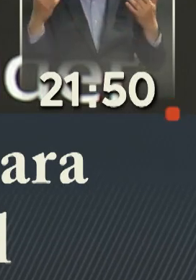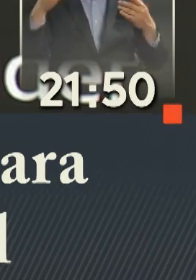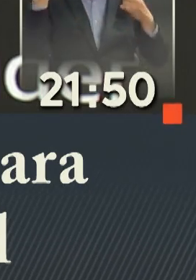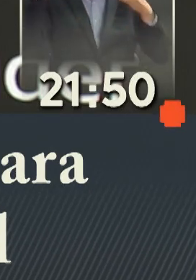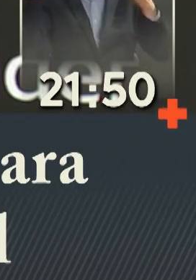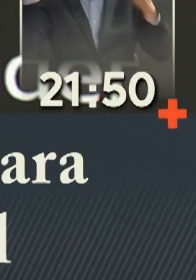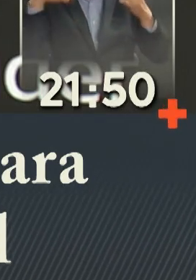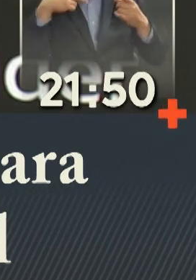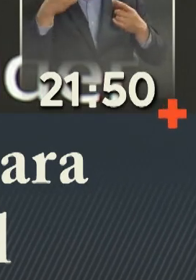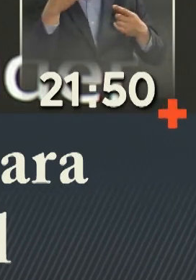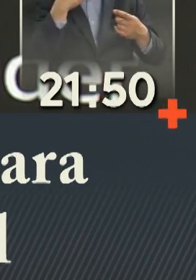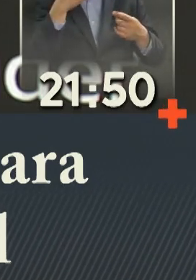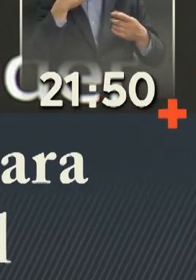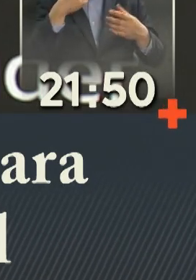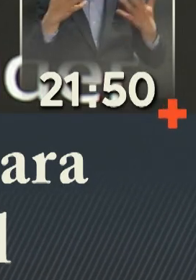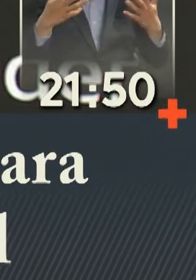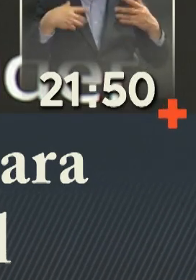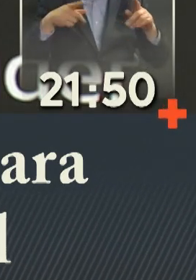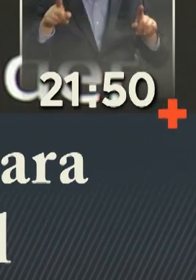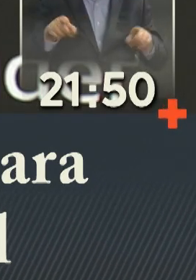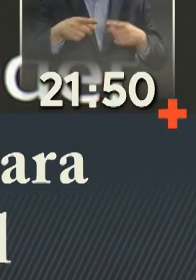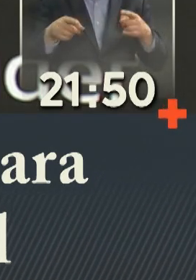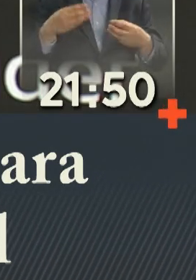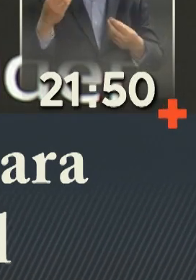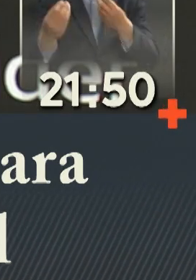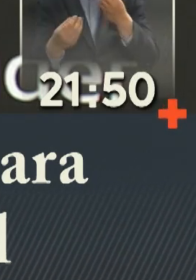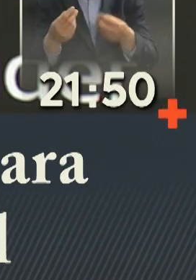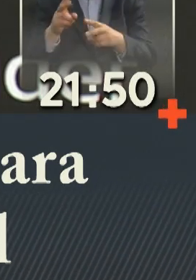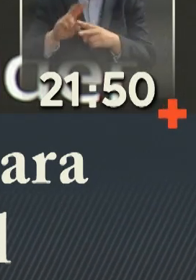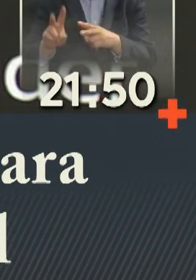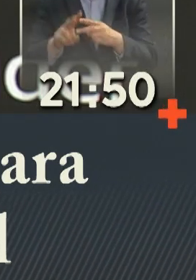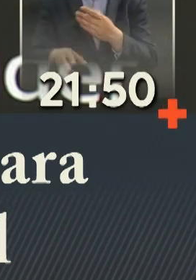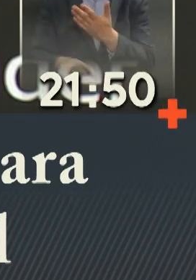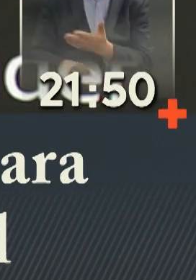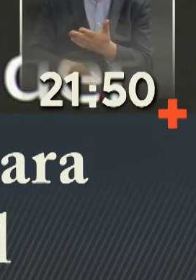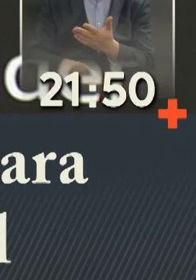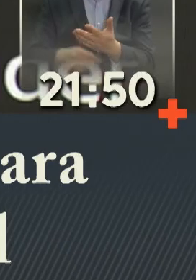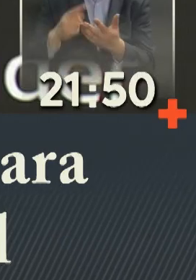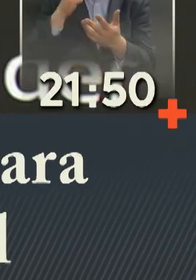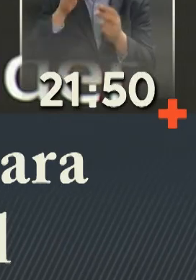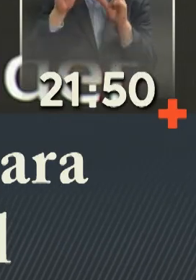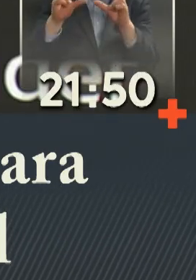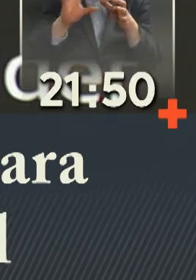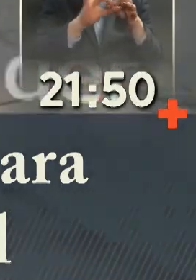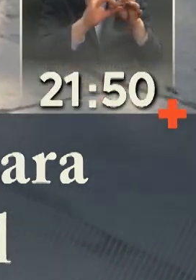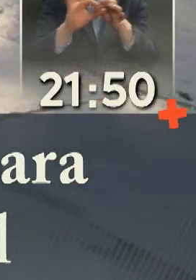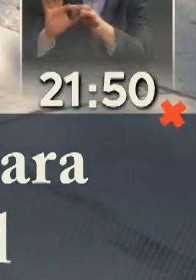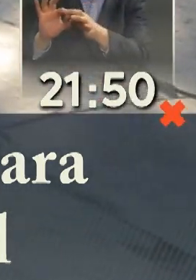vivir de este arte. ¿Cómo lo hizo Ana Carolina? Ponga atención a su historia.